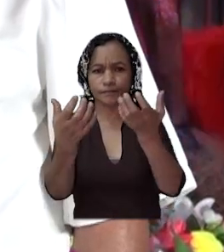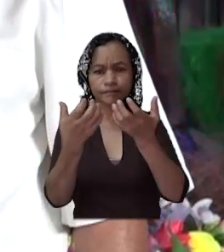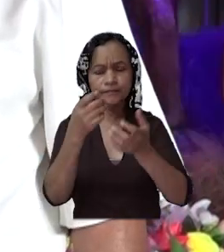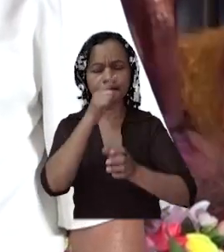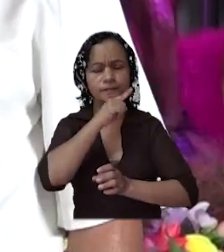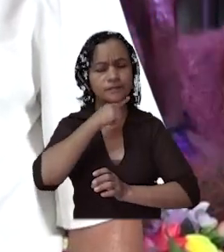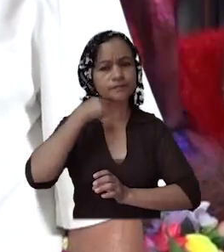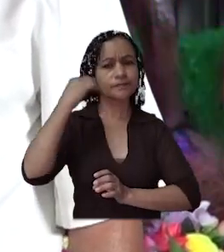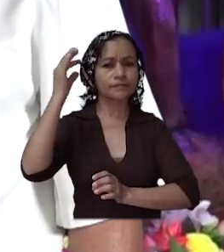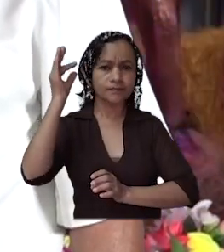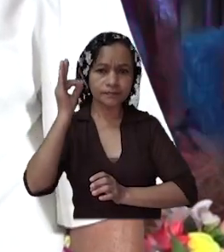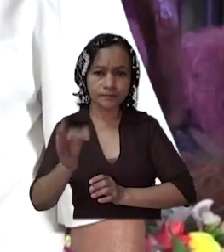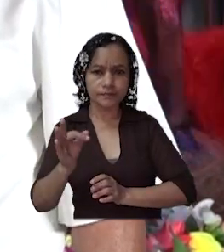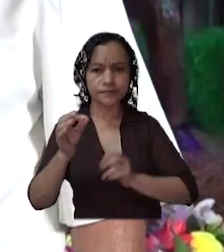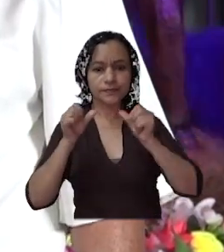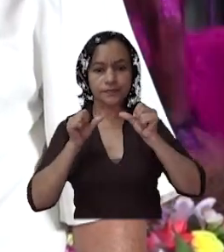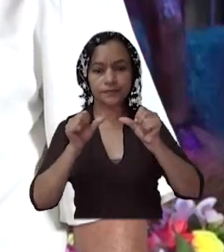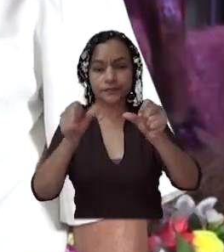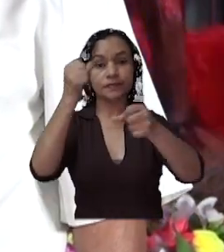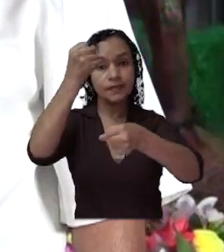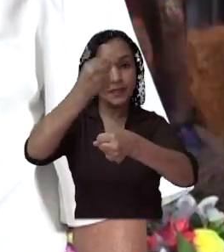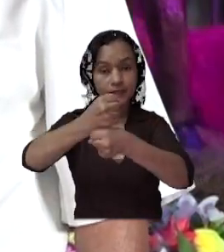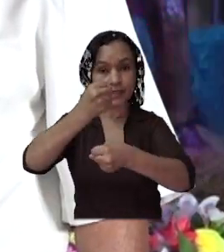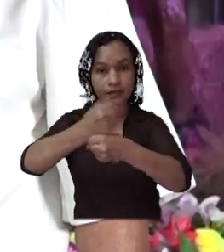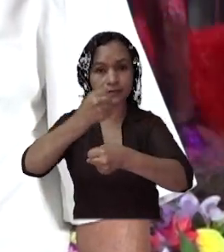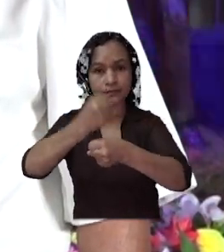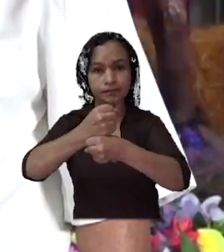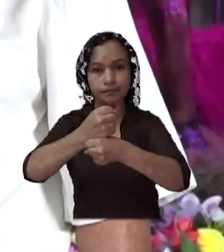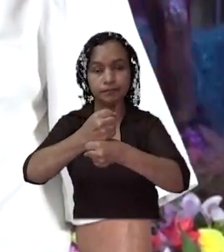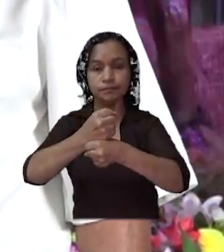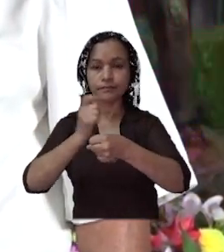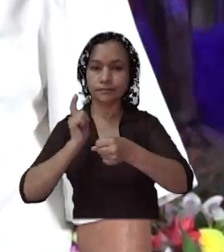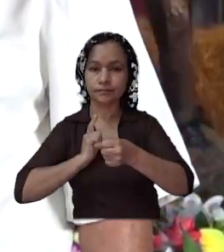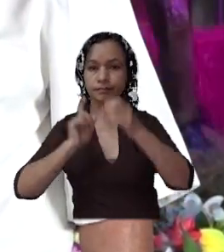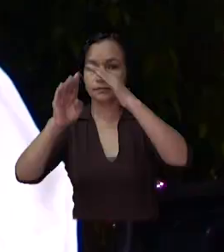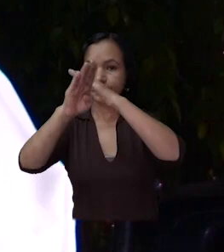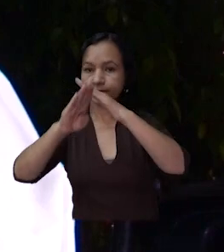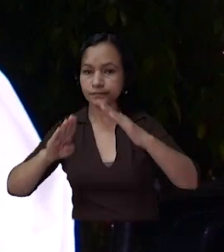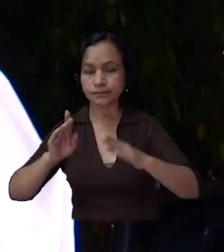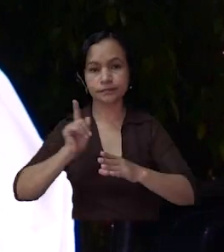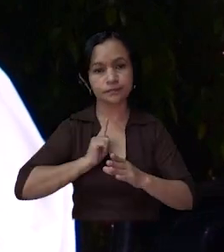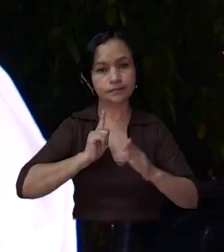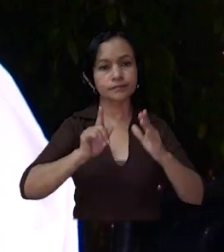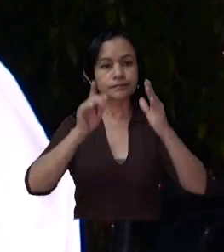firme de seguir trabajando por la paz, por la tranquilidad.